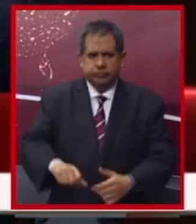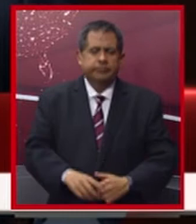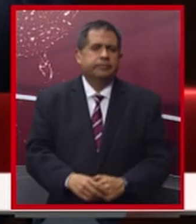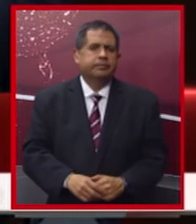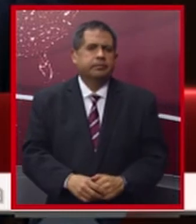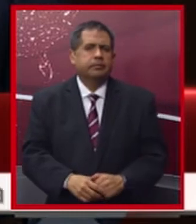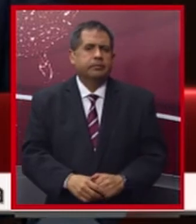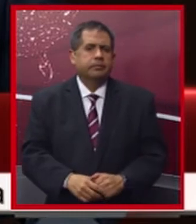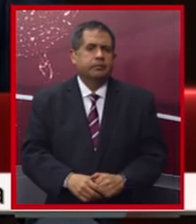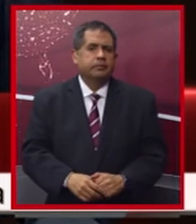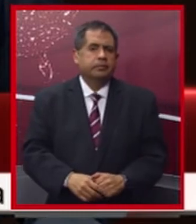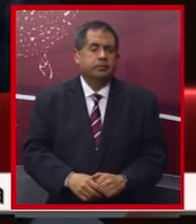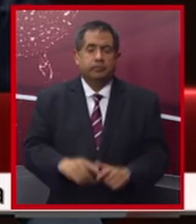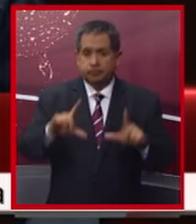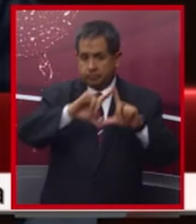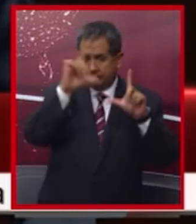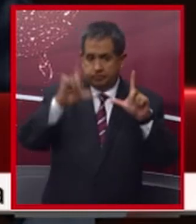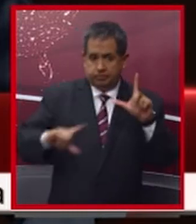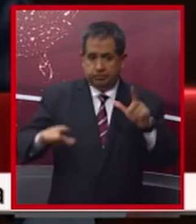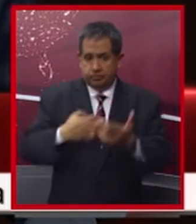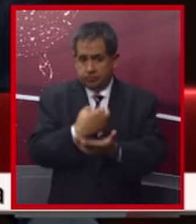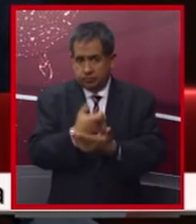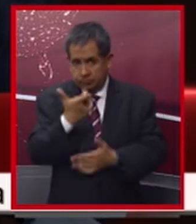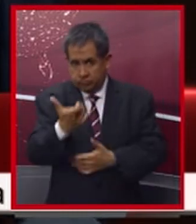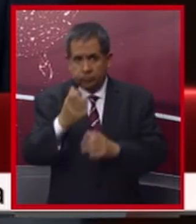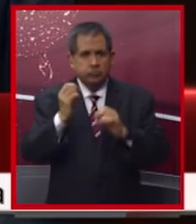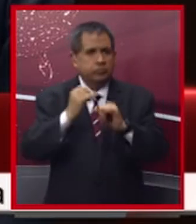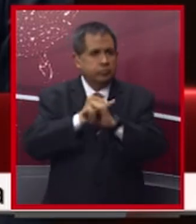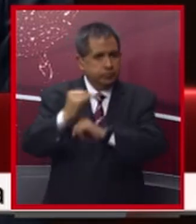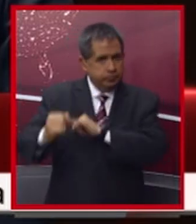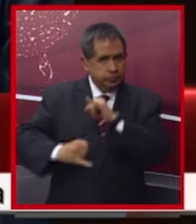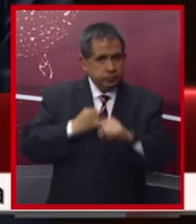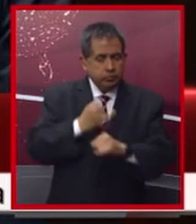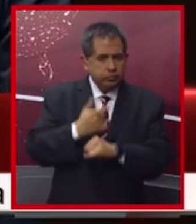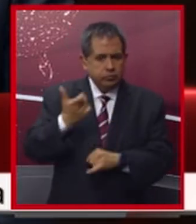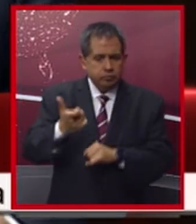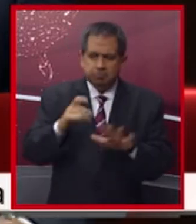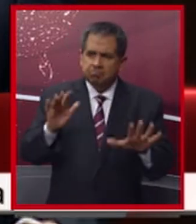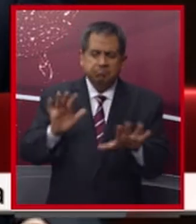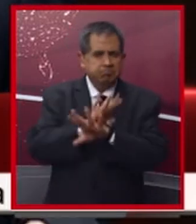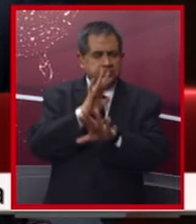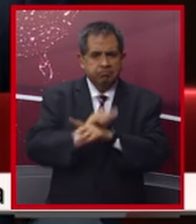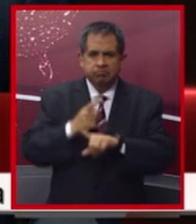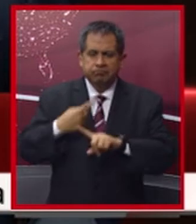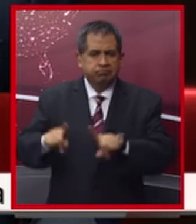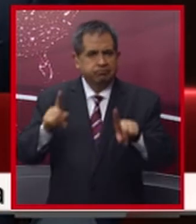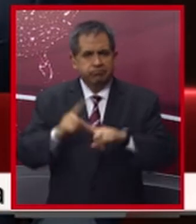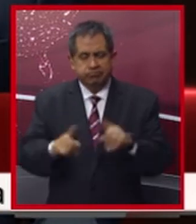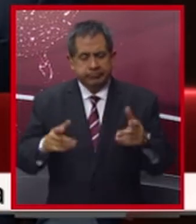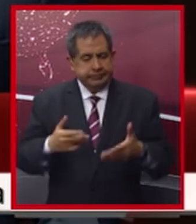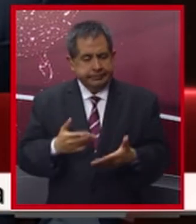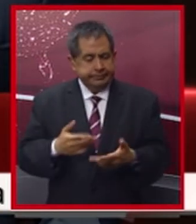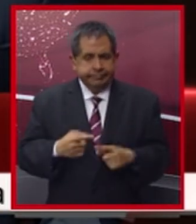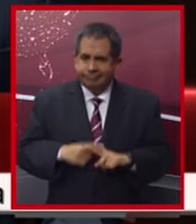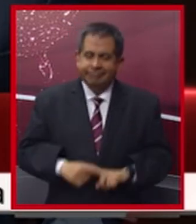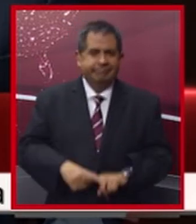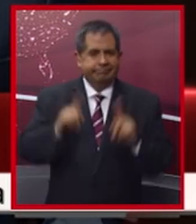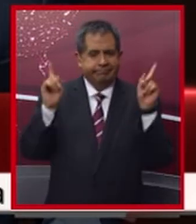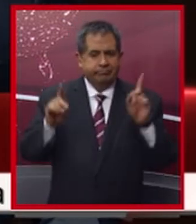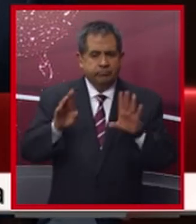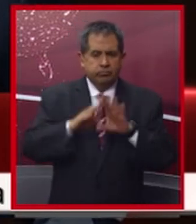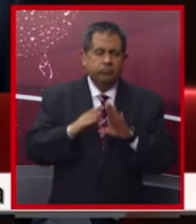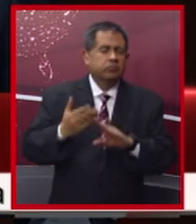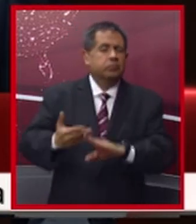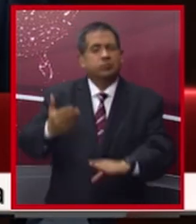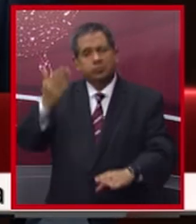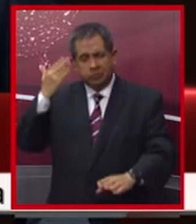Tanto la economía nacional como la internacional han cambiado de forma sustantiva en